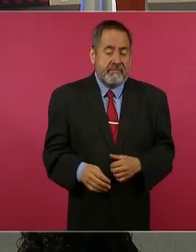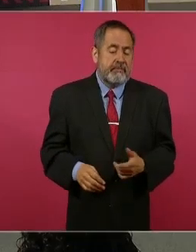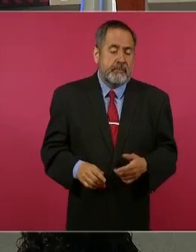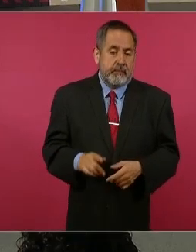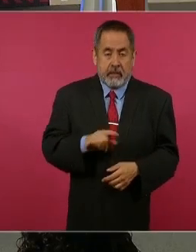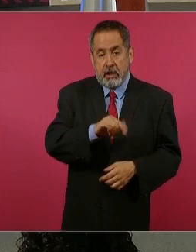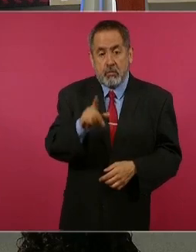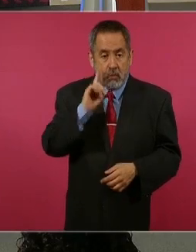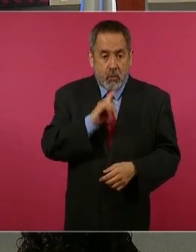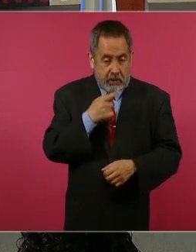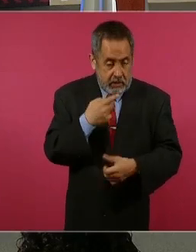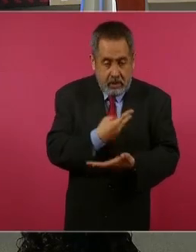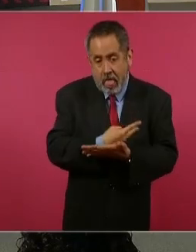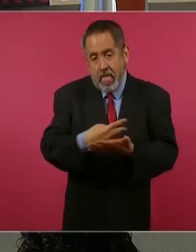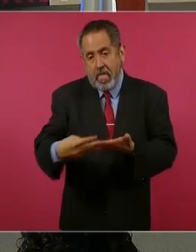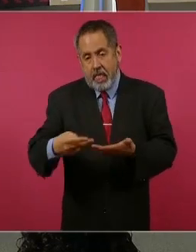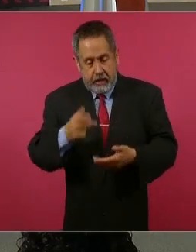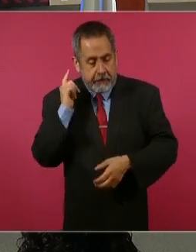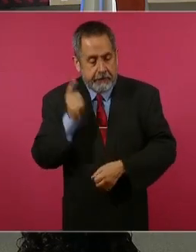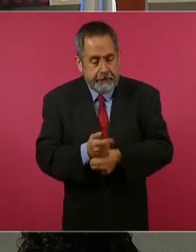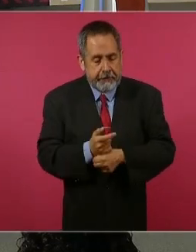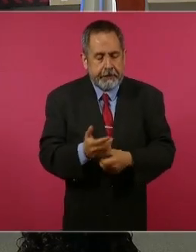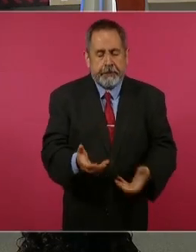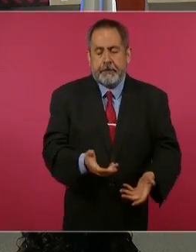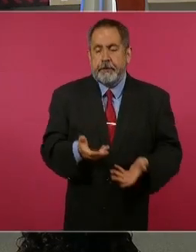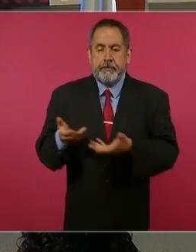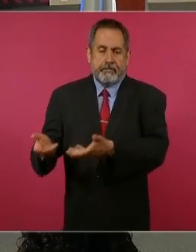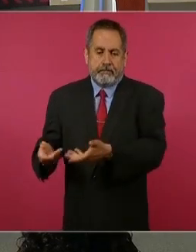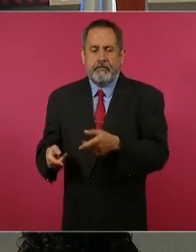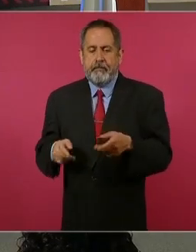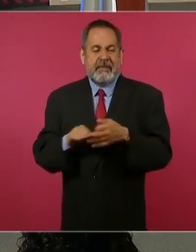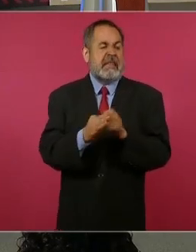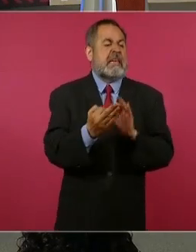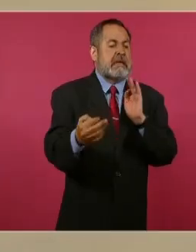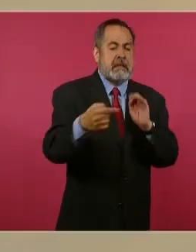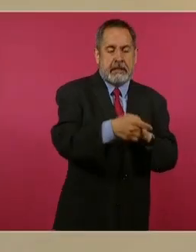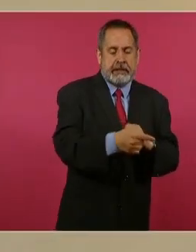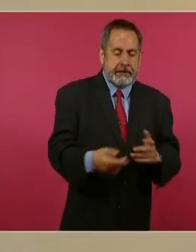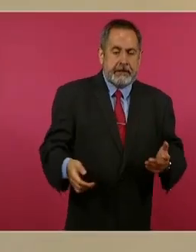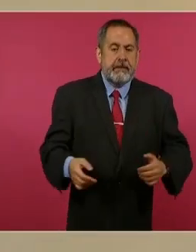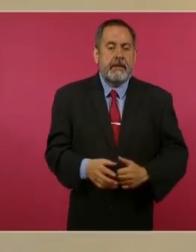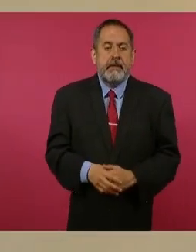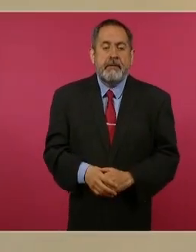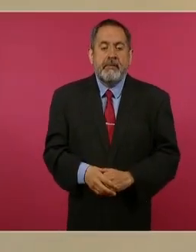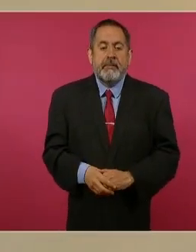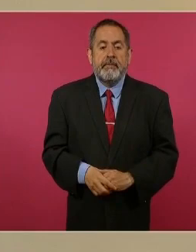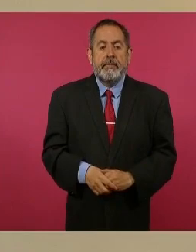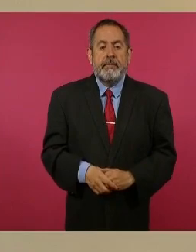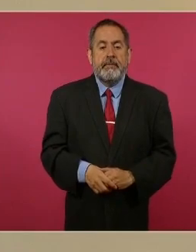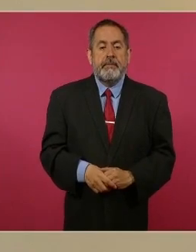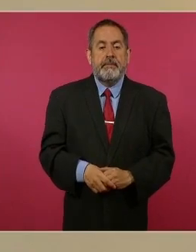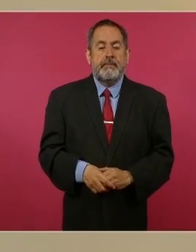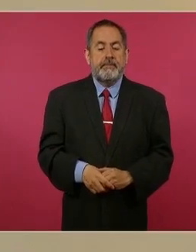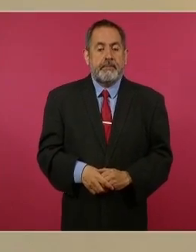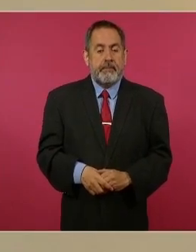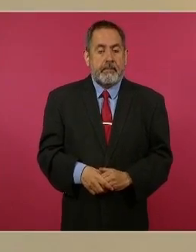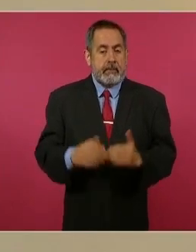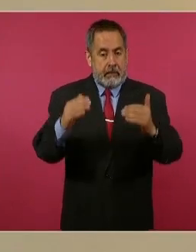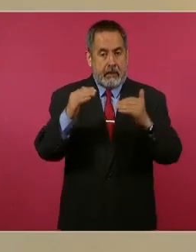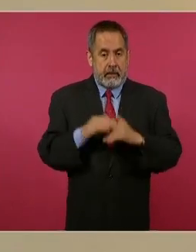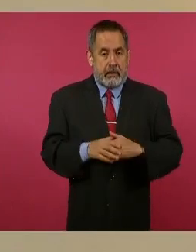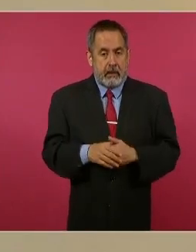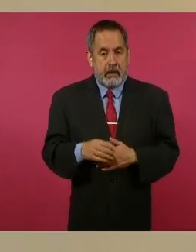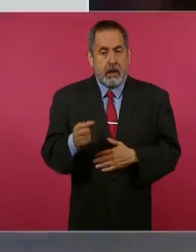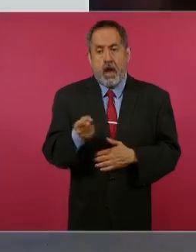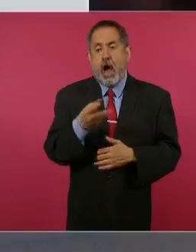localizadas posteriormente en un terreno aledaño donde se había cometido el feminicidio. Adelante. El caso de